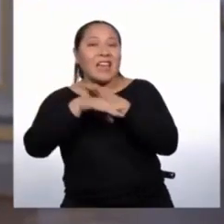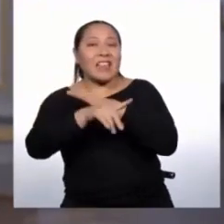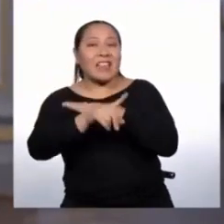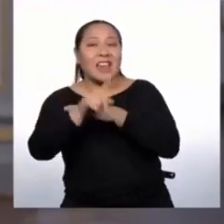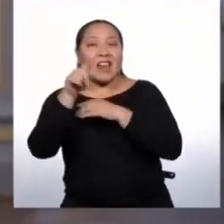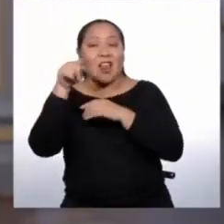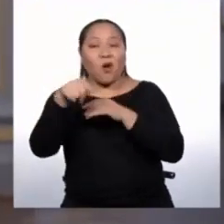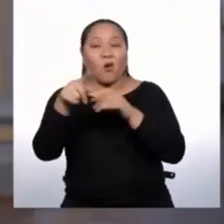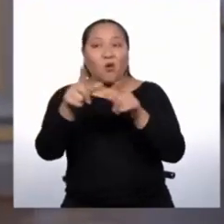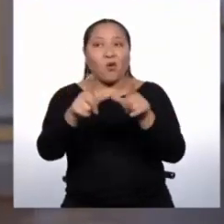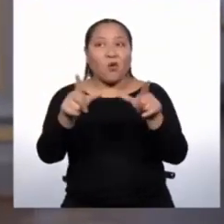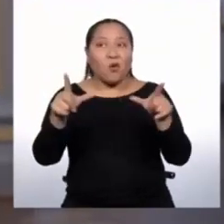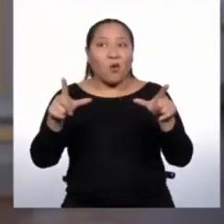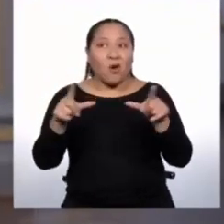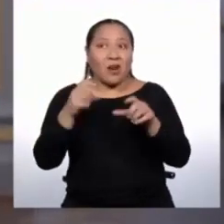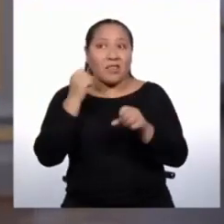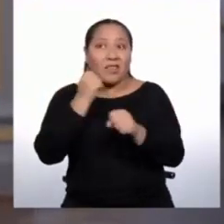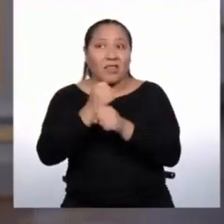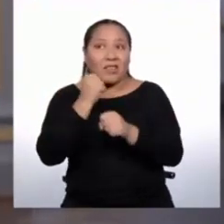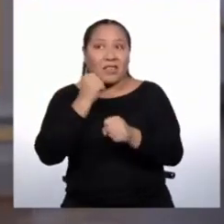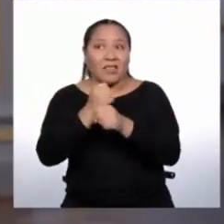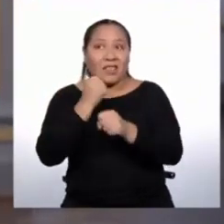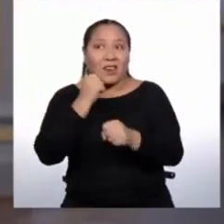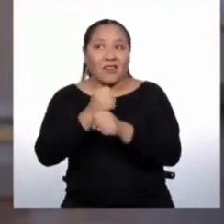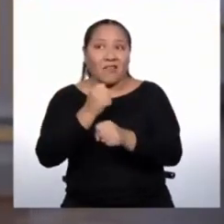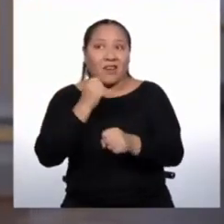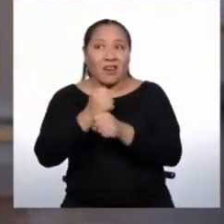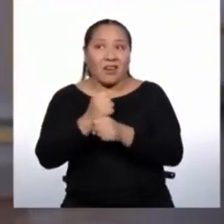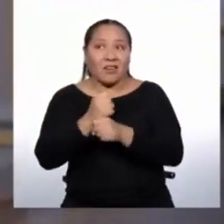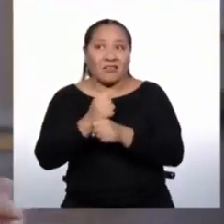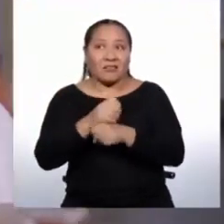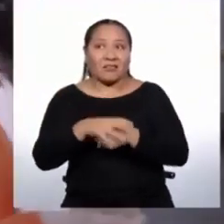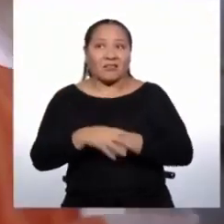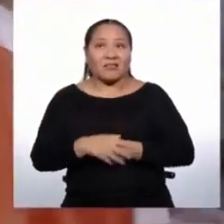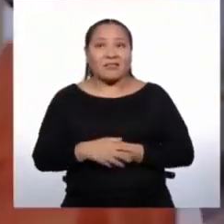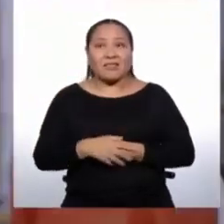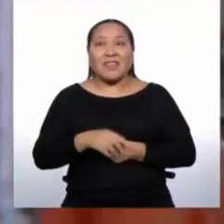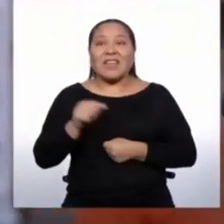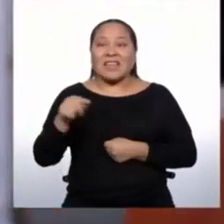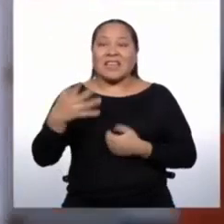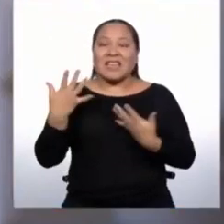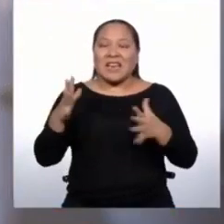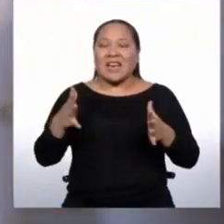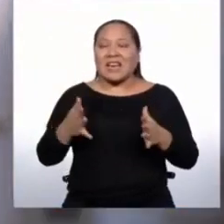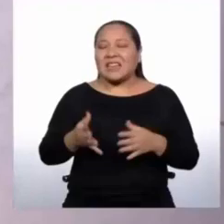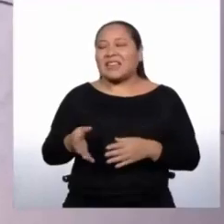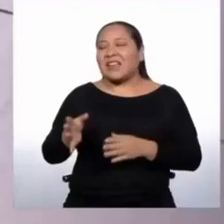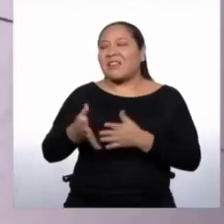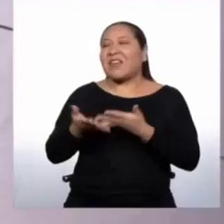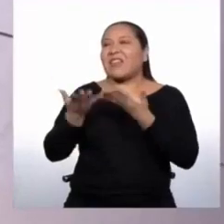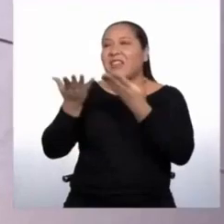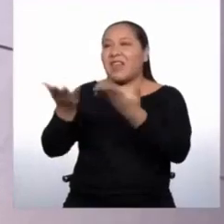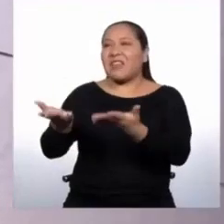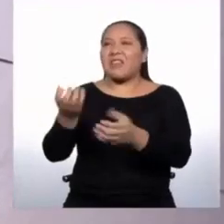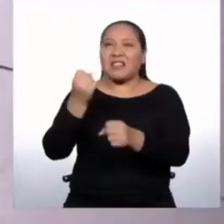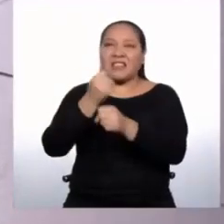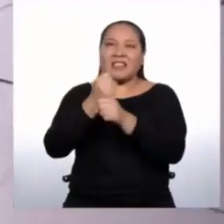Ramón acababa de acordarle el envío.